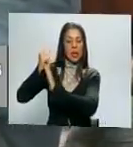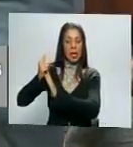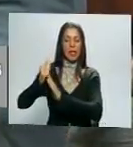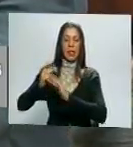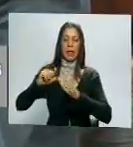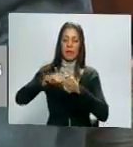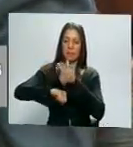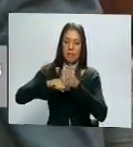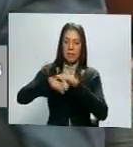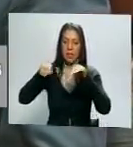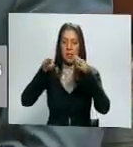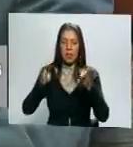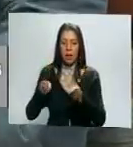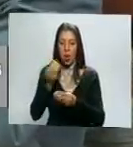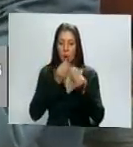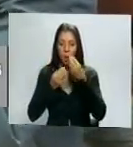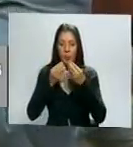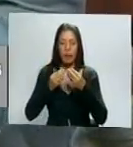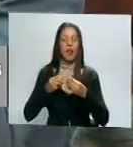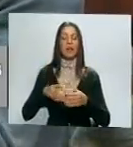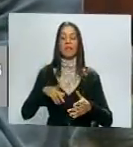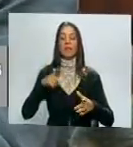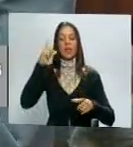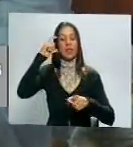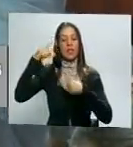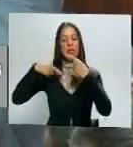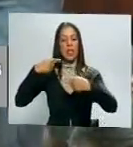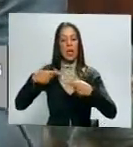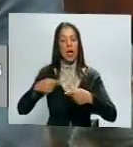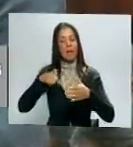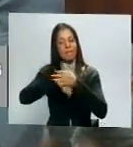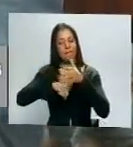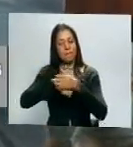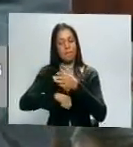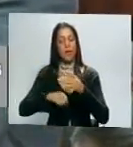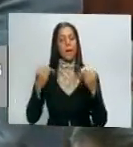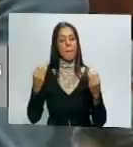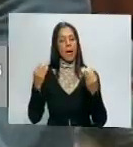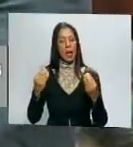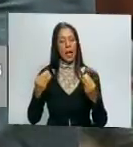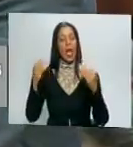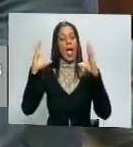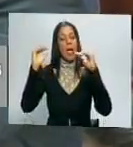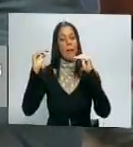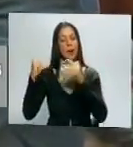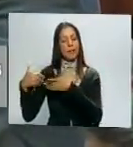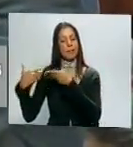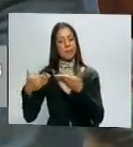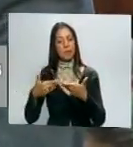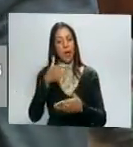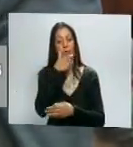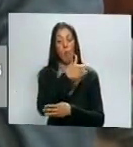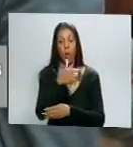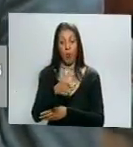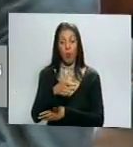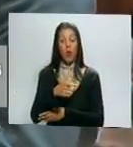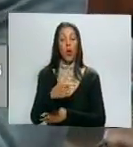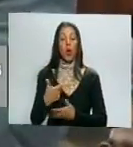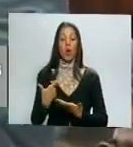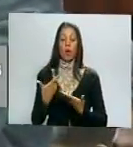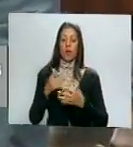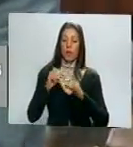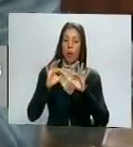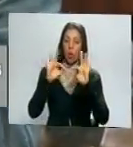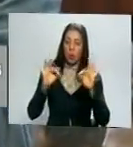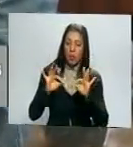locales de abastecimiento y producción, están dando todos los días para darle esperanza y bienestar a nuestro pueblo, no solamente llevando una bolsa